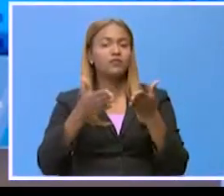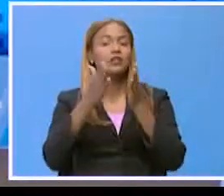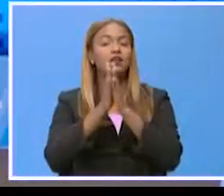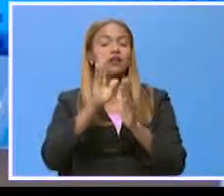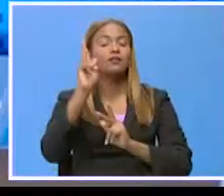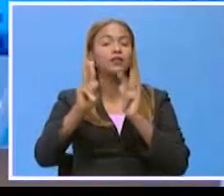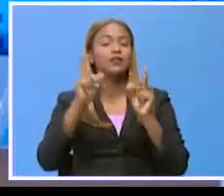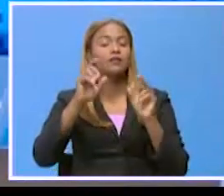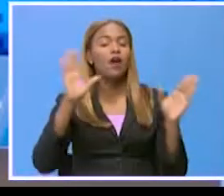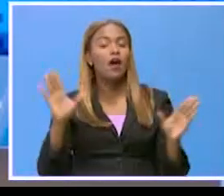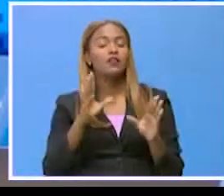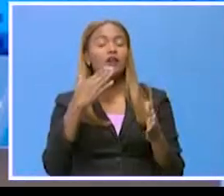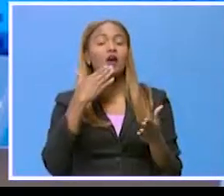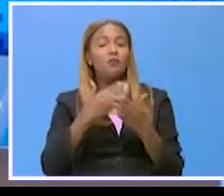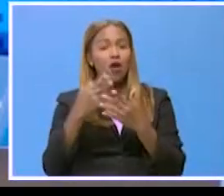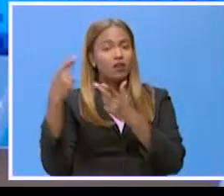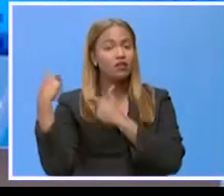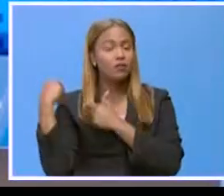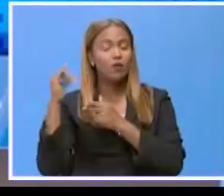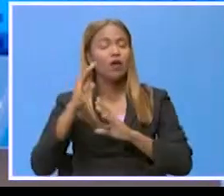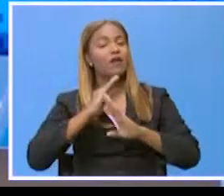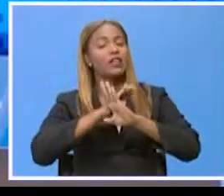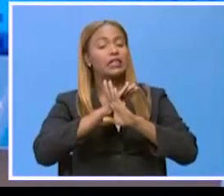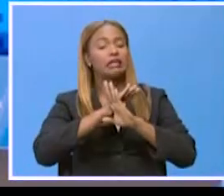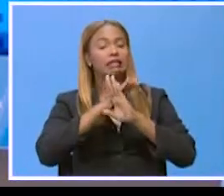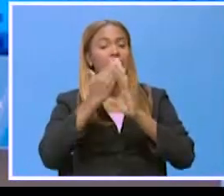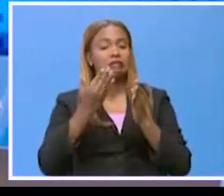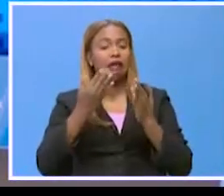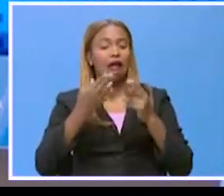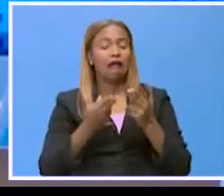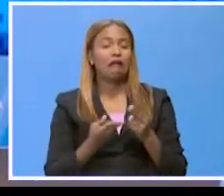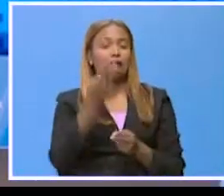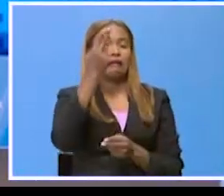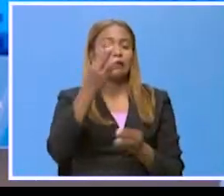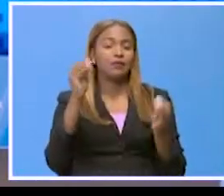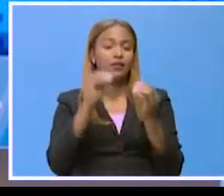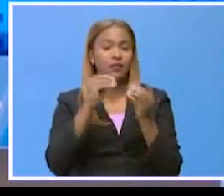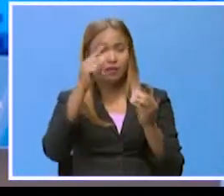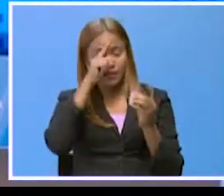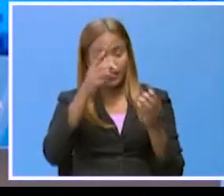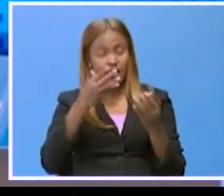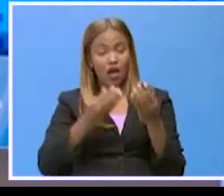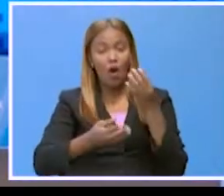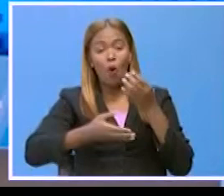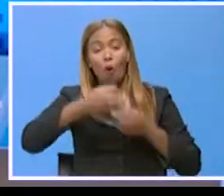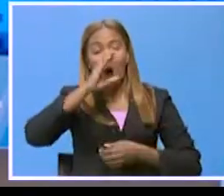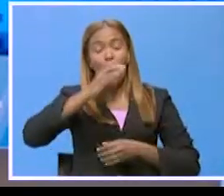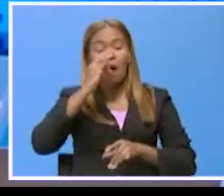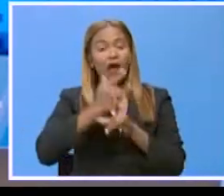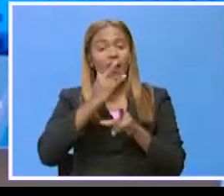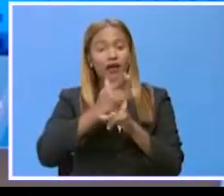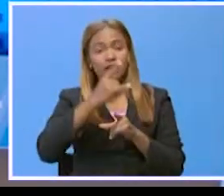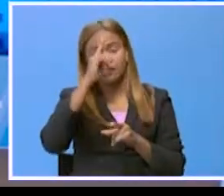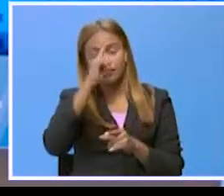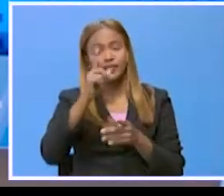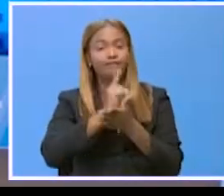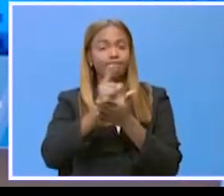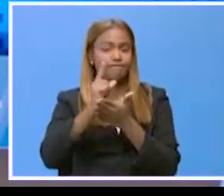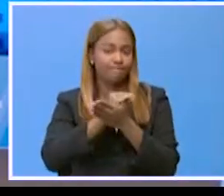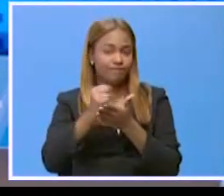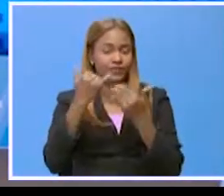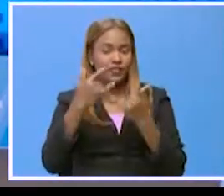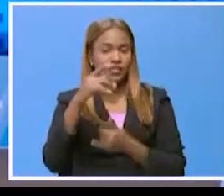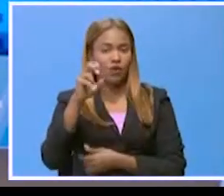ciudadanía actuar con responsabilidad y evitar desenfrenos principalmente en el consumo de alcohol durante la semana santa